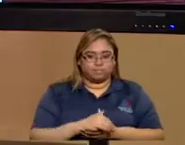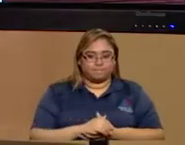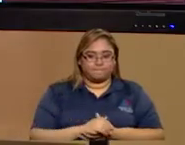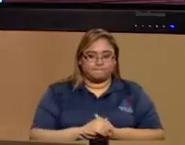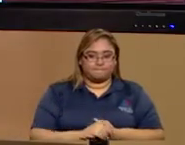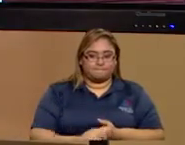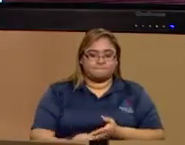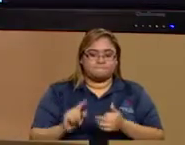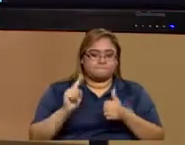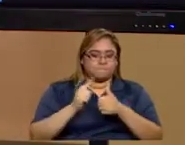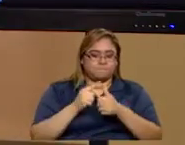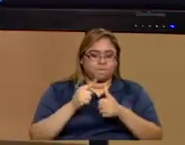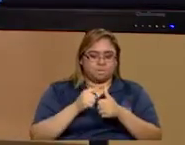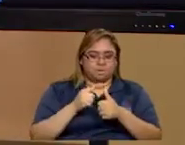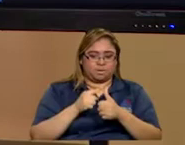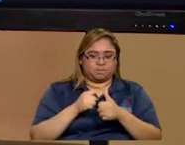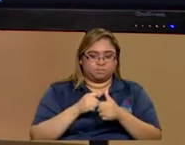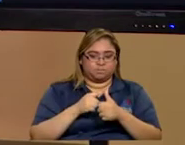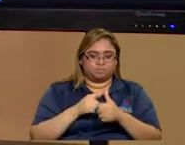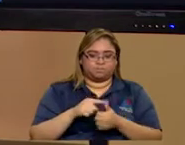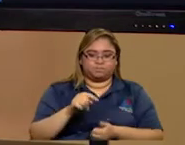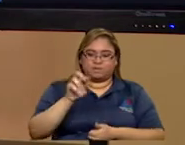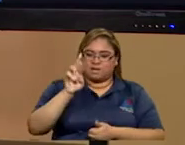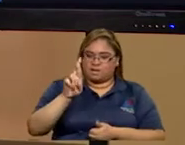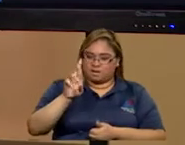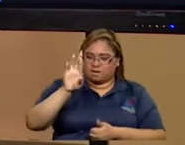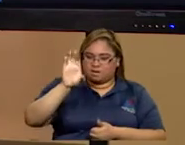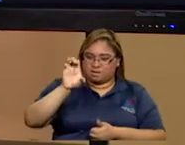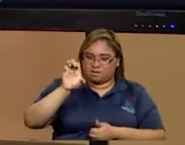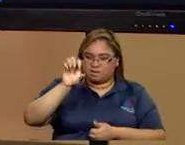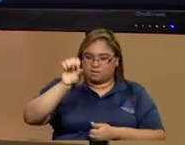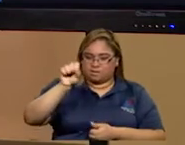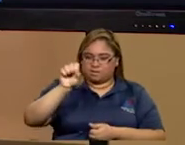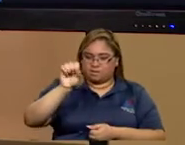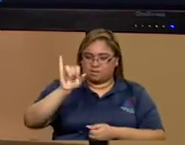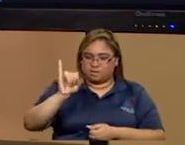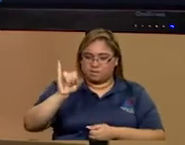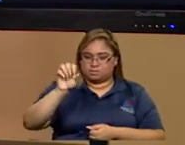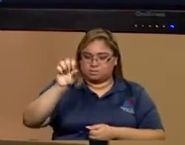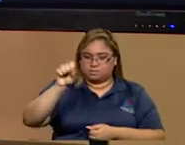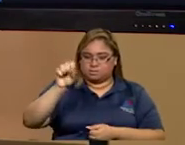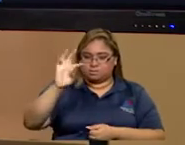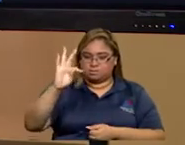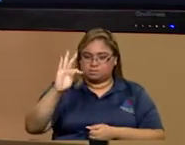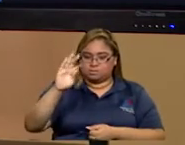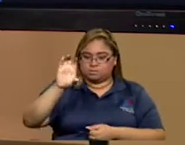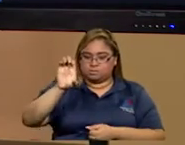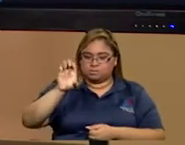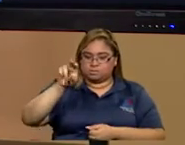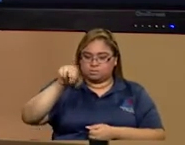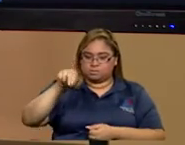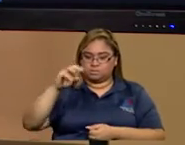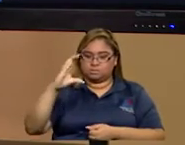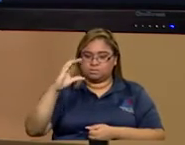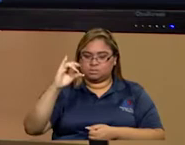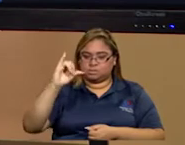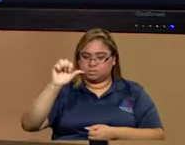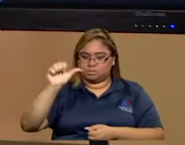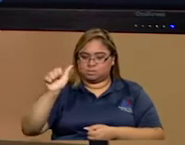En principio, las resistencias, ¿ok?, respecto al código de